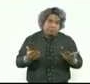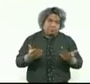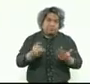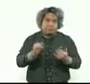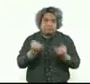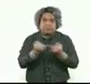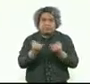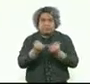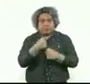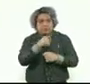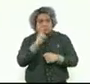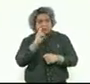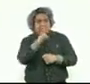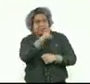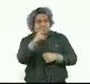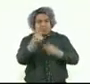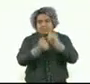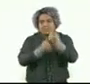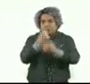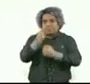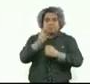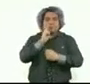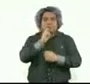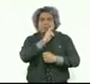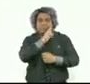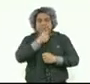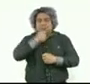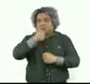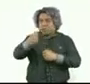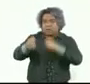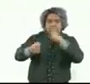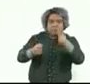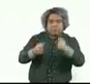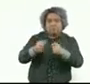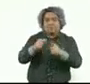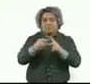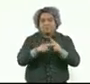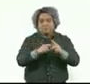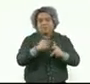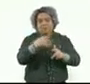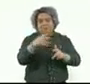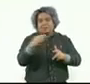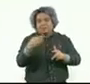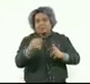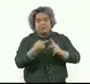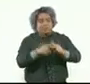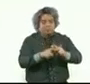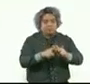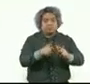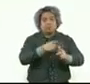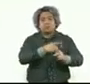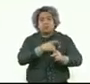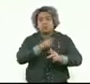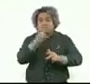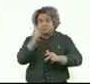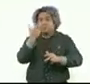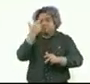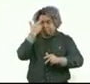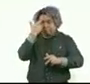compañeros reporteros jóvenes, ya les tocará a partir del 14 de febrero. Entonces, son